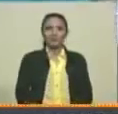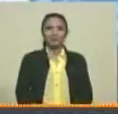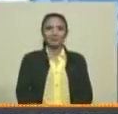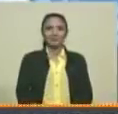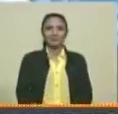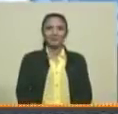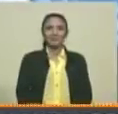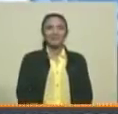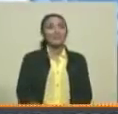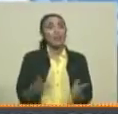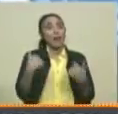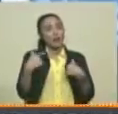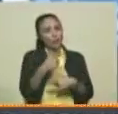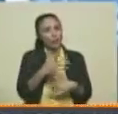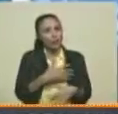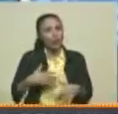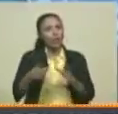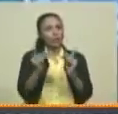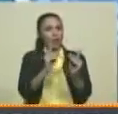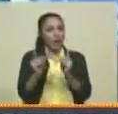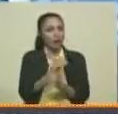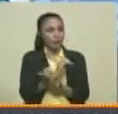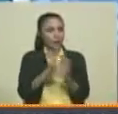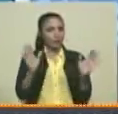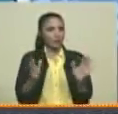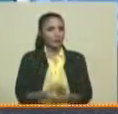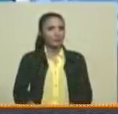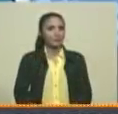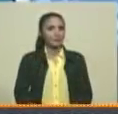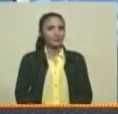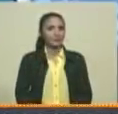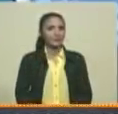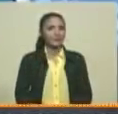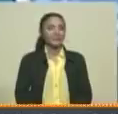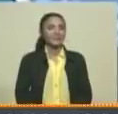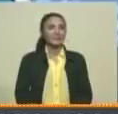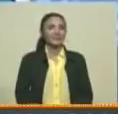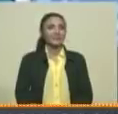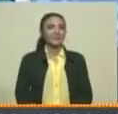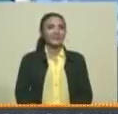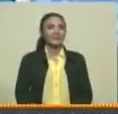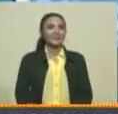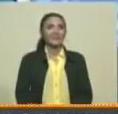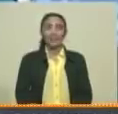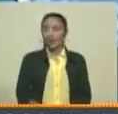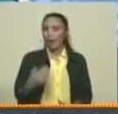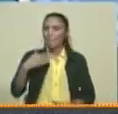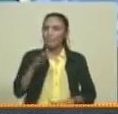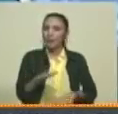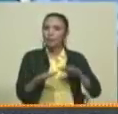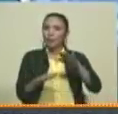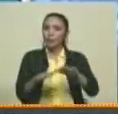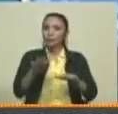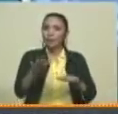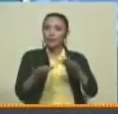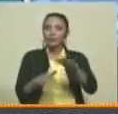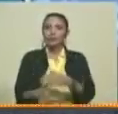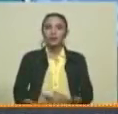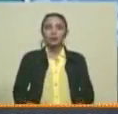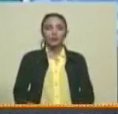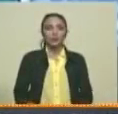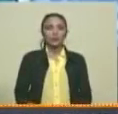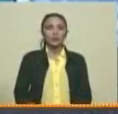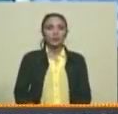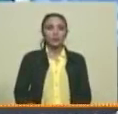Quiero reconciliación, quiero diálogo, claro que sí. Y estoy dando todos los pasos para la paz, la reconciliación,